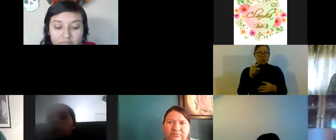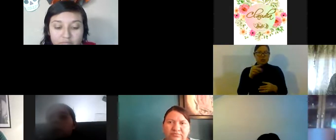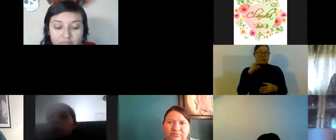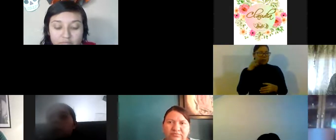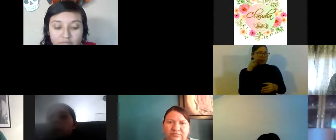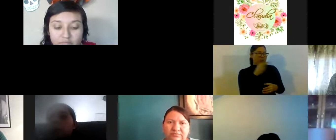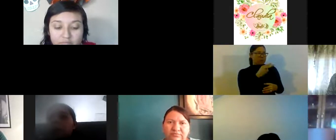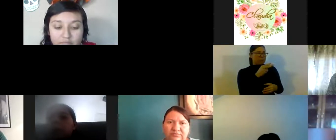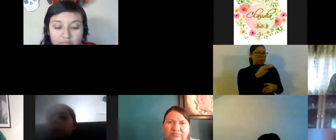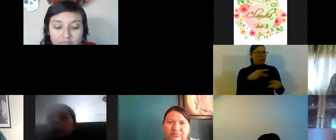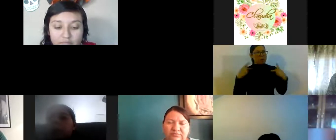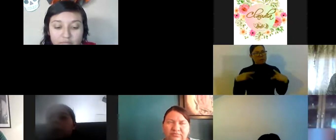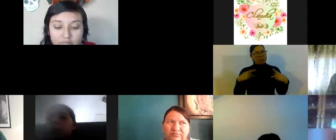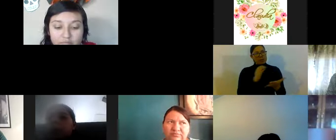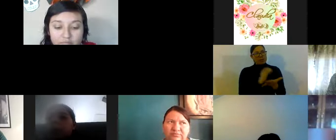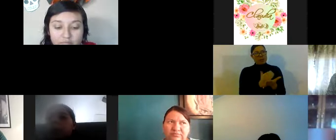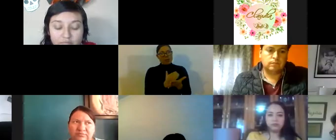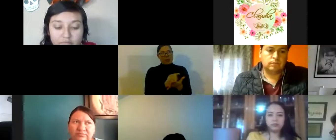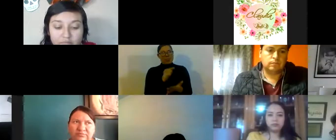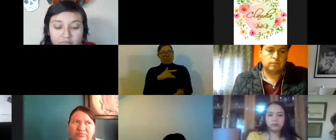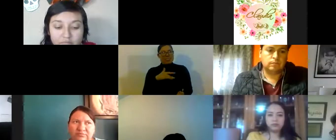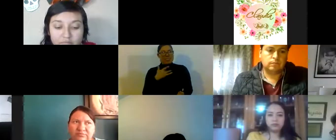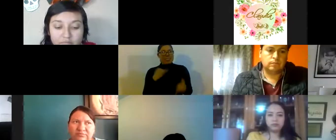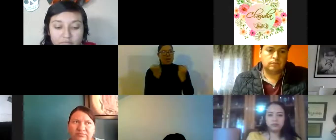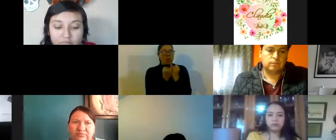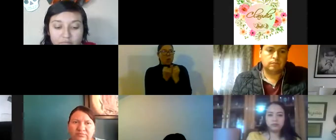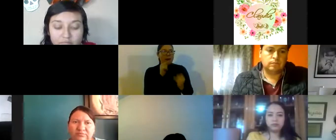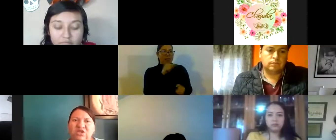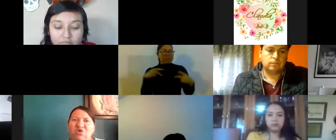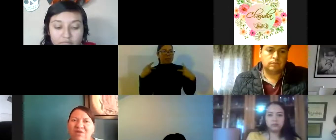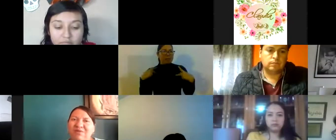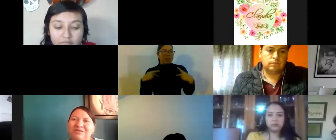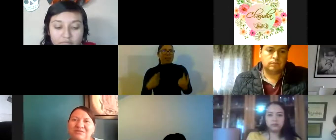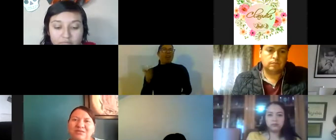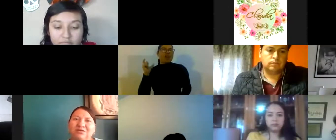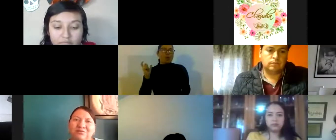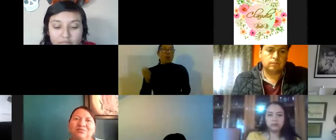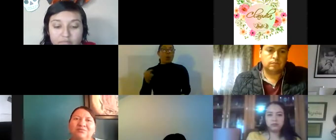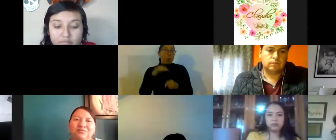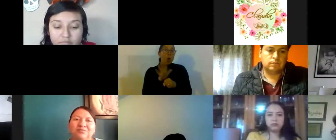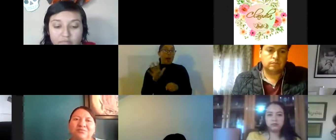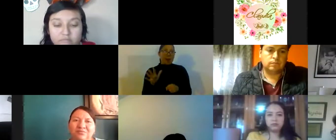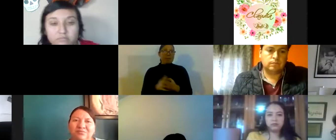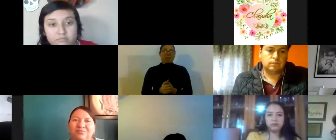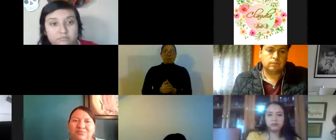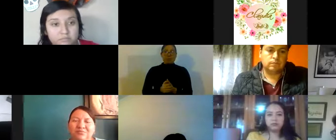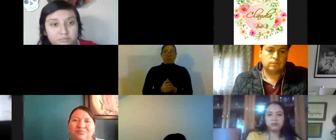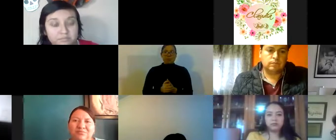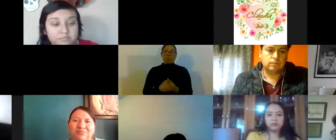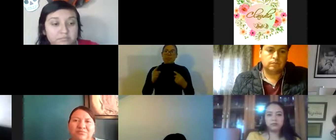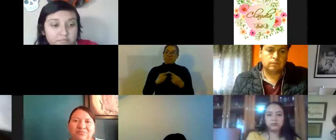¿Con qué personaje pudiéramos identificarnos? Con la maestra. Con la maestra, muchas gracias,